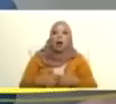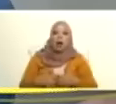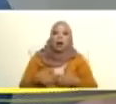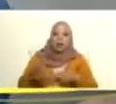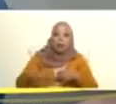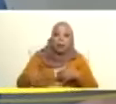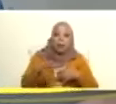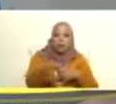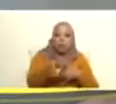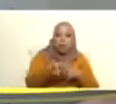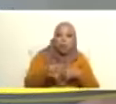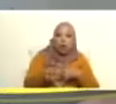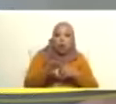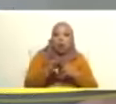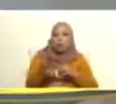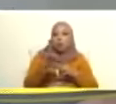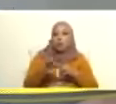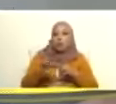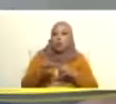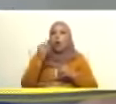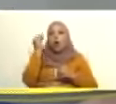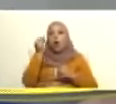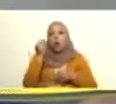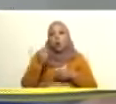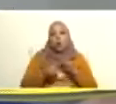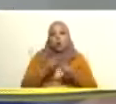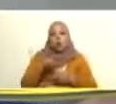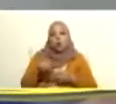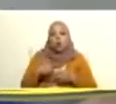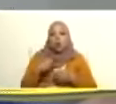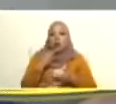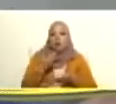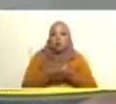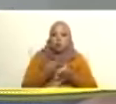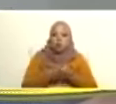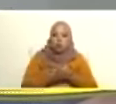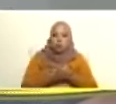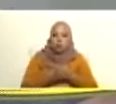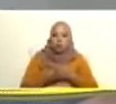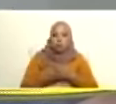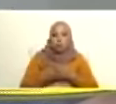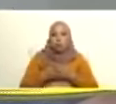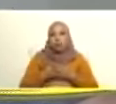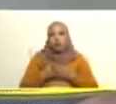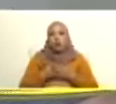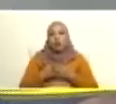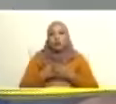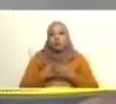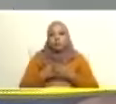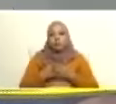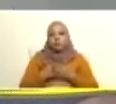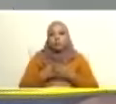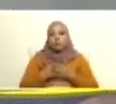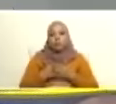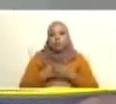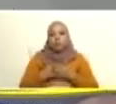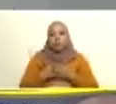como sectoriales, estuvimos analizando y haciendo nuestra propuesta. Esto, como hemos dicho y como